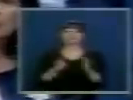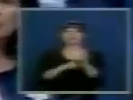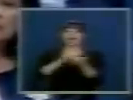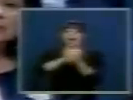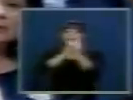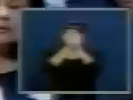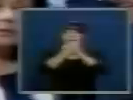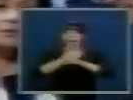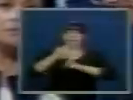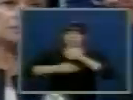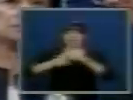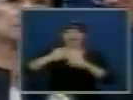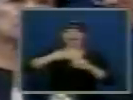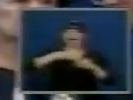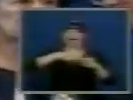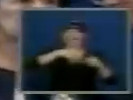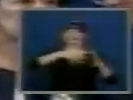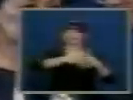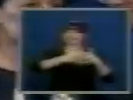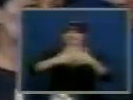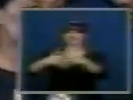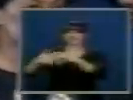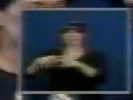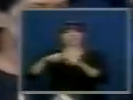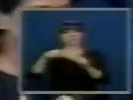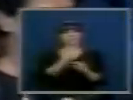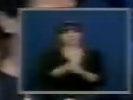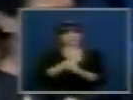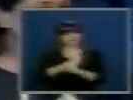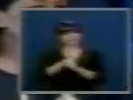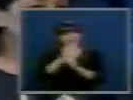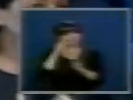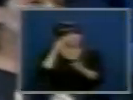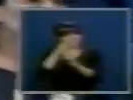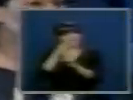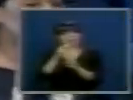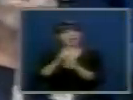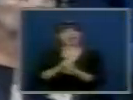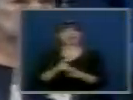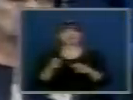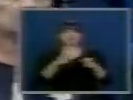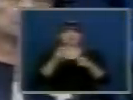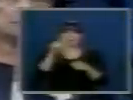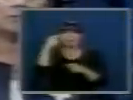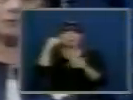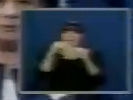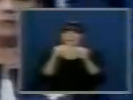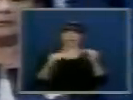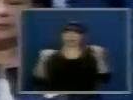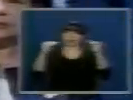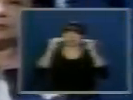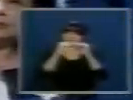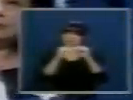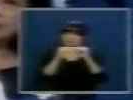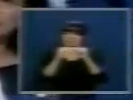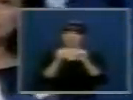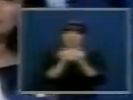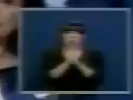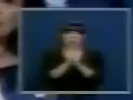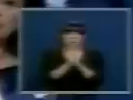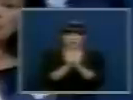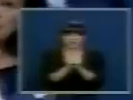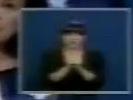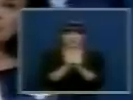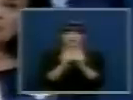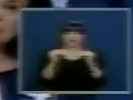enfrenta resistencias, pero es nuestra convicción de dirigir al país hacia estadios de mayor equidad, competitividad y